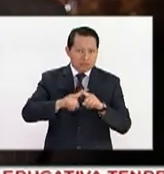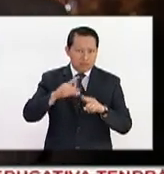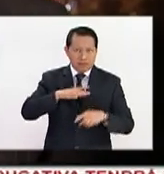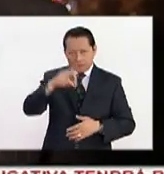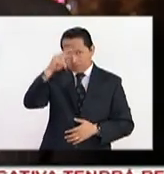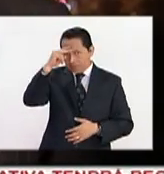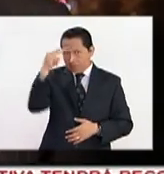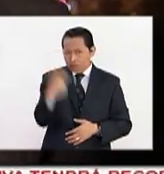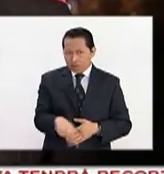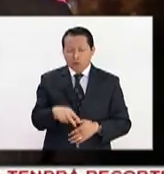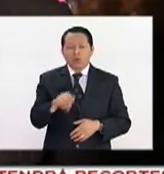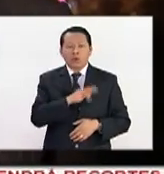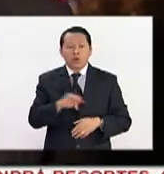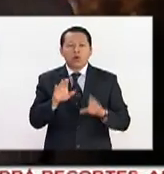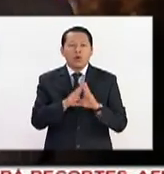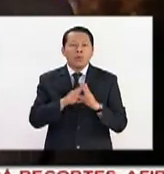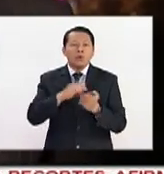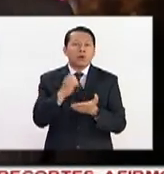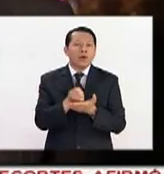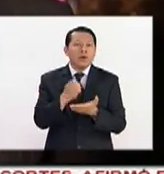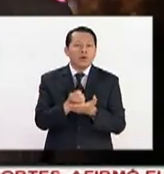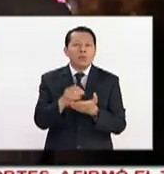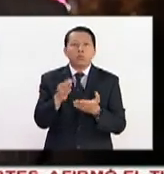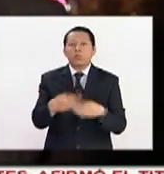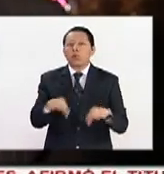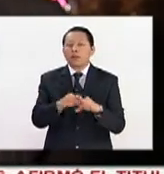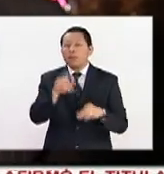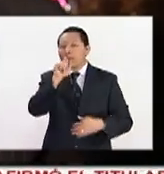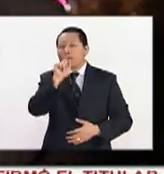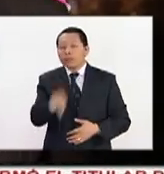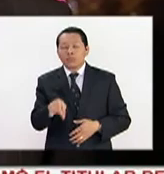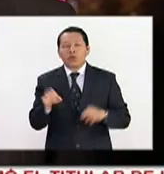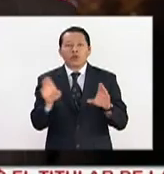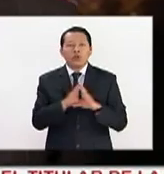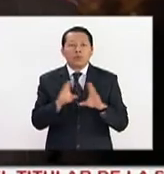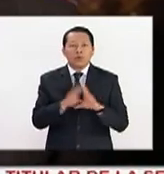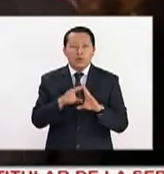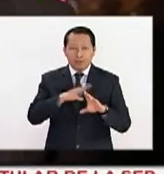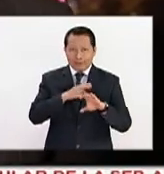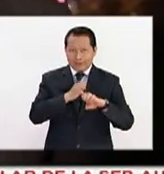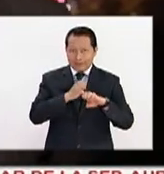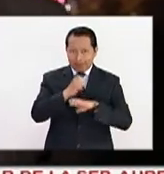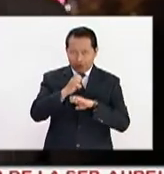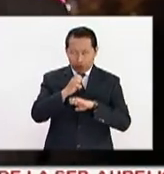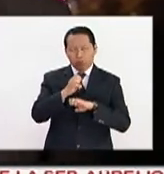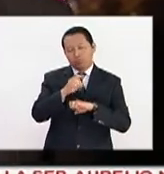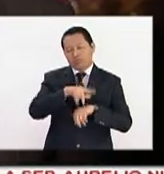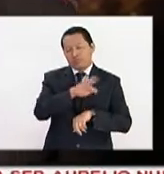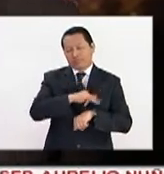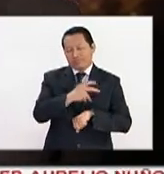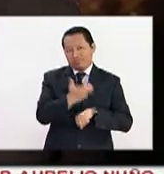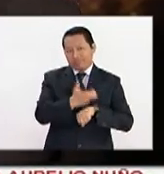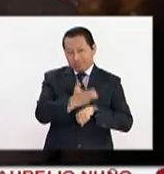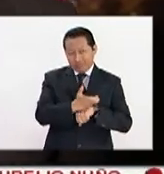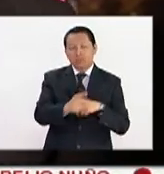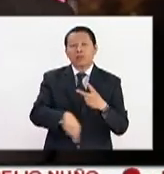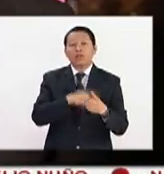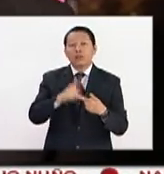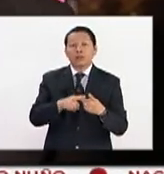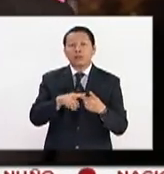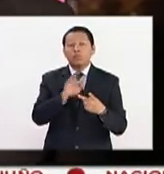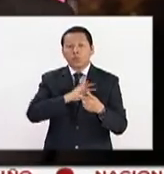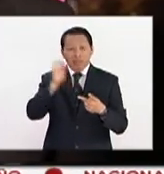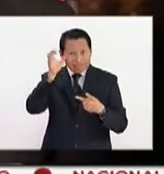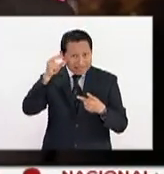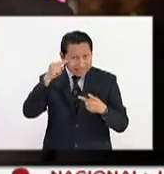México, al lado de economías tan importantes innegablemente como la de los Estados Unidos de Norteamérica, la de la República Popular